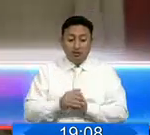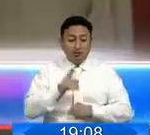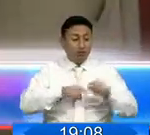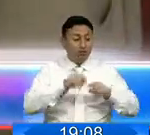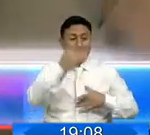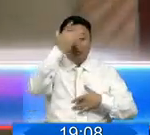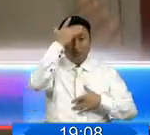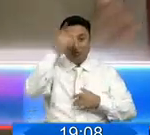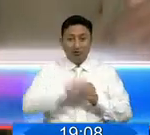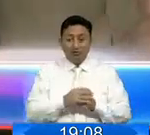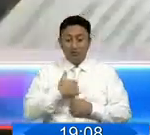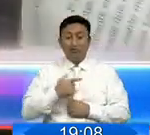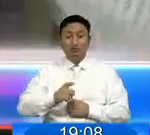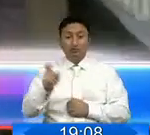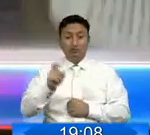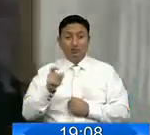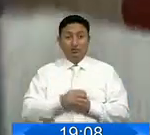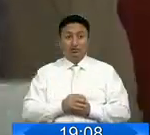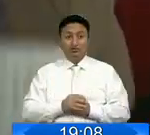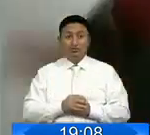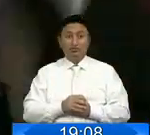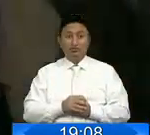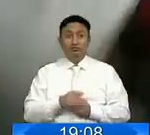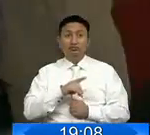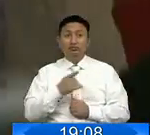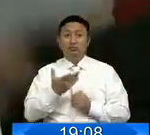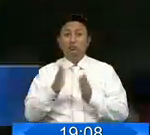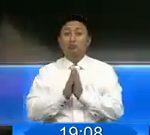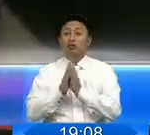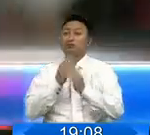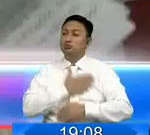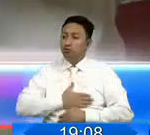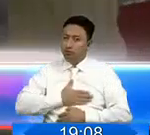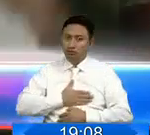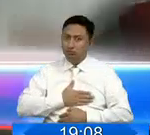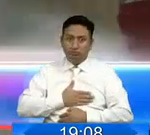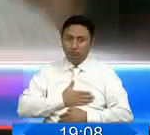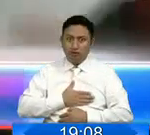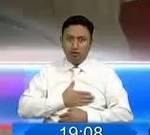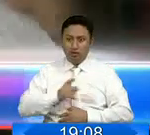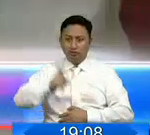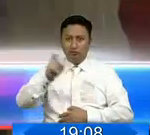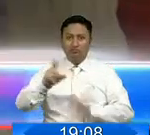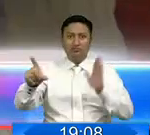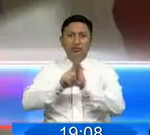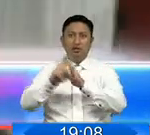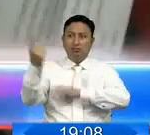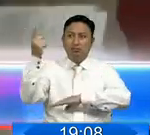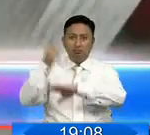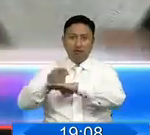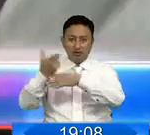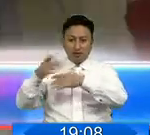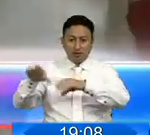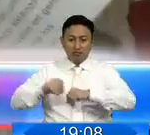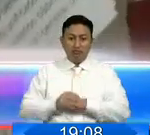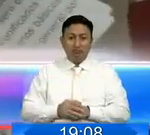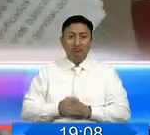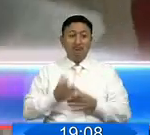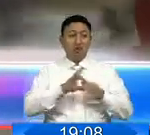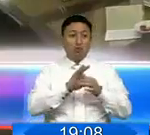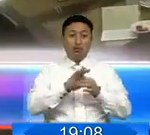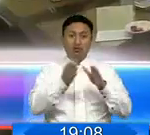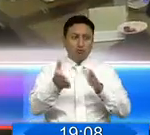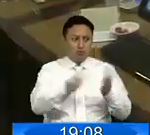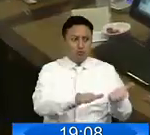enfermos, necesitamos. No estamos pidiendo el favor, sino que se cumpla con la ley. Han fallecido muchísimos